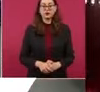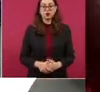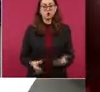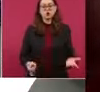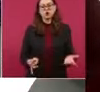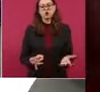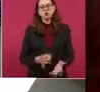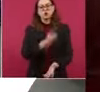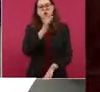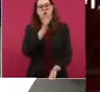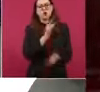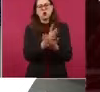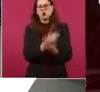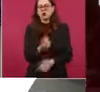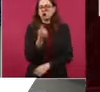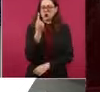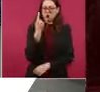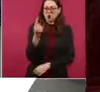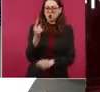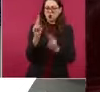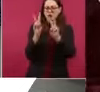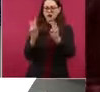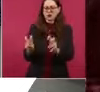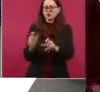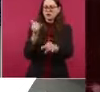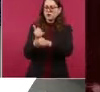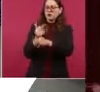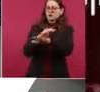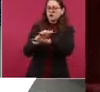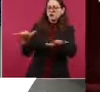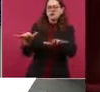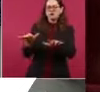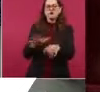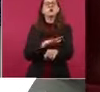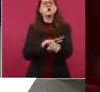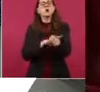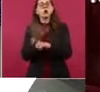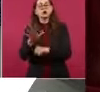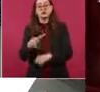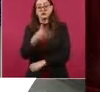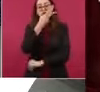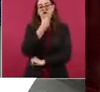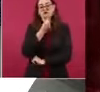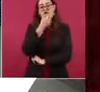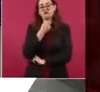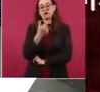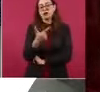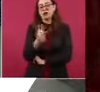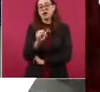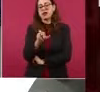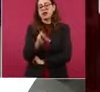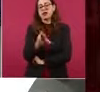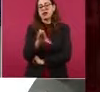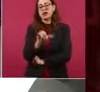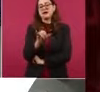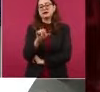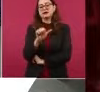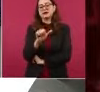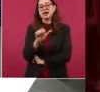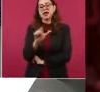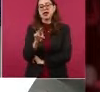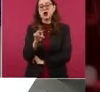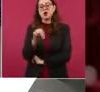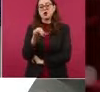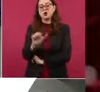por algunas horas por trabajos de limpieza y desde enseguida fue abierta, al tiempo que